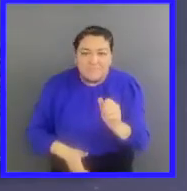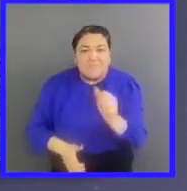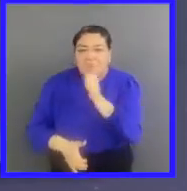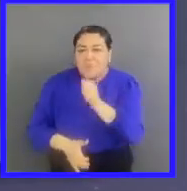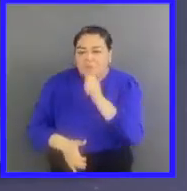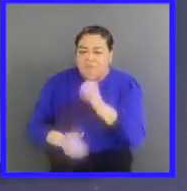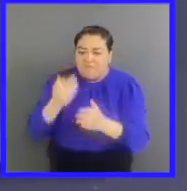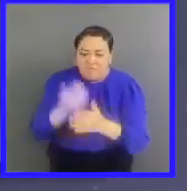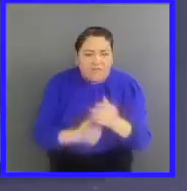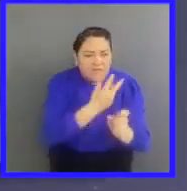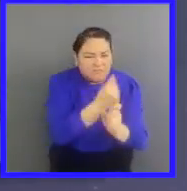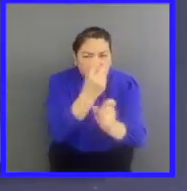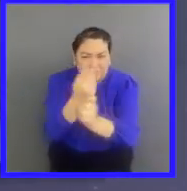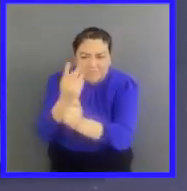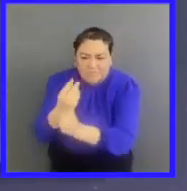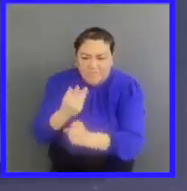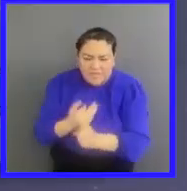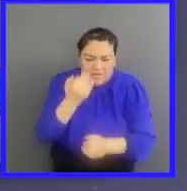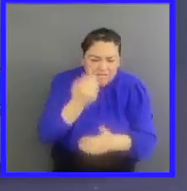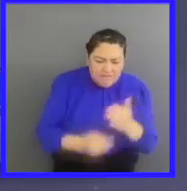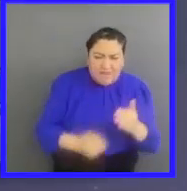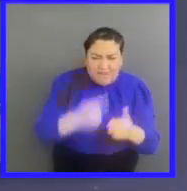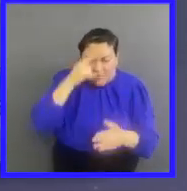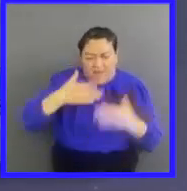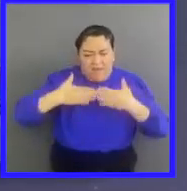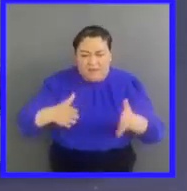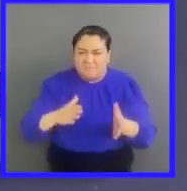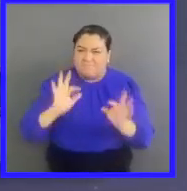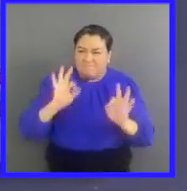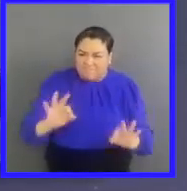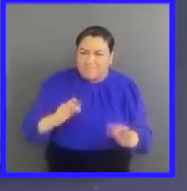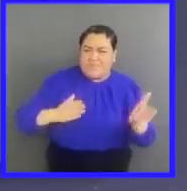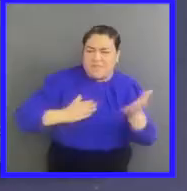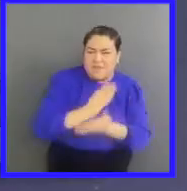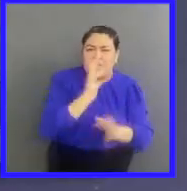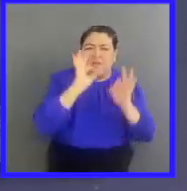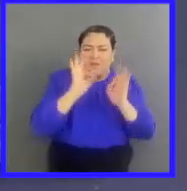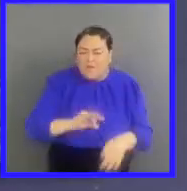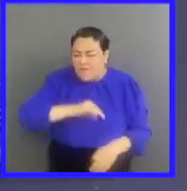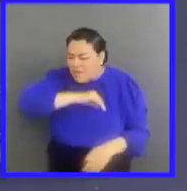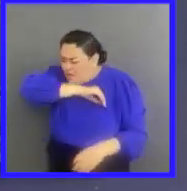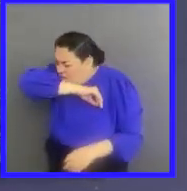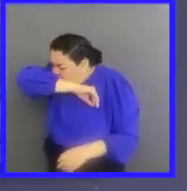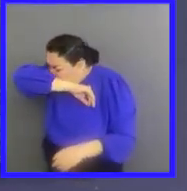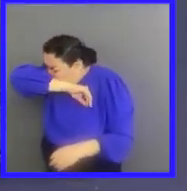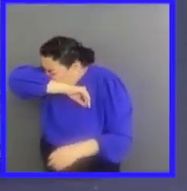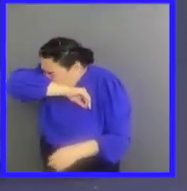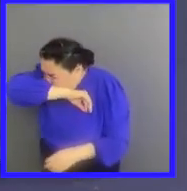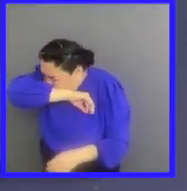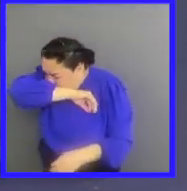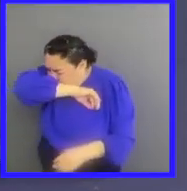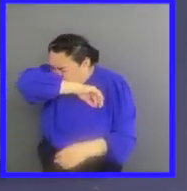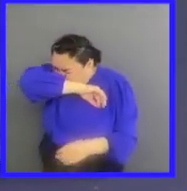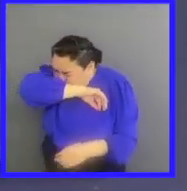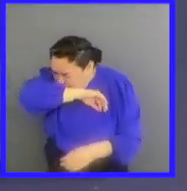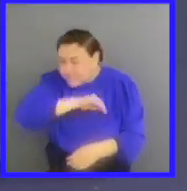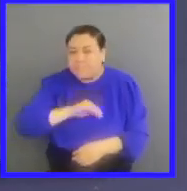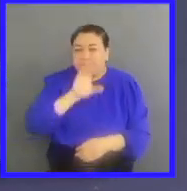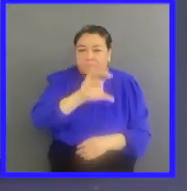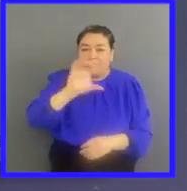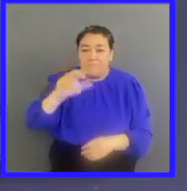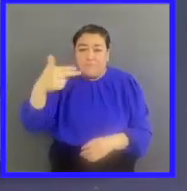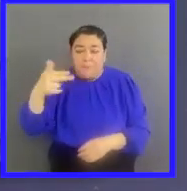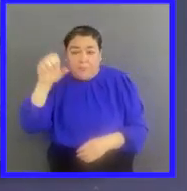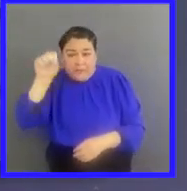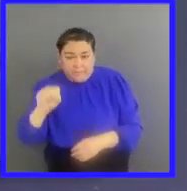espacios con énfasis en el fortalecimiento del acceso seguro al CCH Sur y sus alrededores. Aseguraron